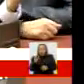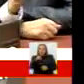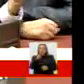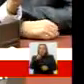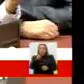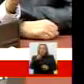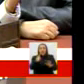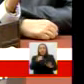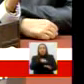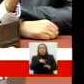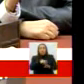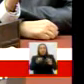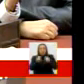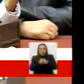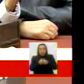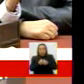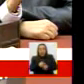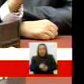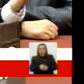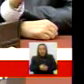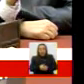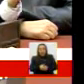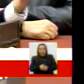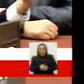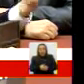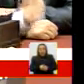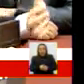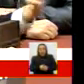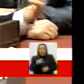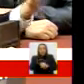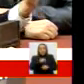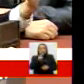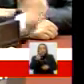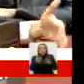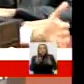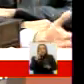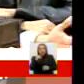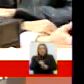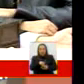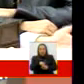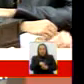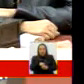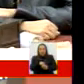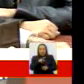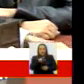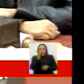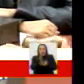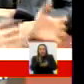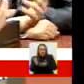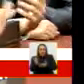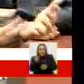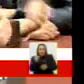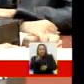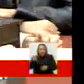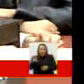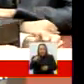son 6 miembros sin bancada, ¿no es cierto? Más o menos. Entonces son sobre 114 votos, es las 3/5 partes. Entonces,